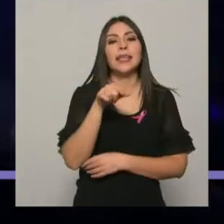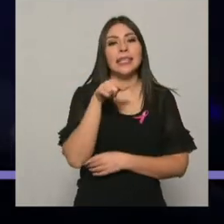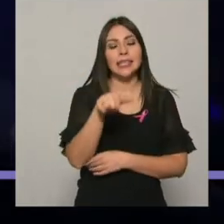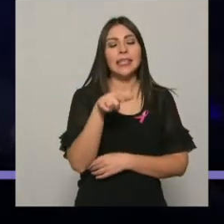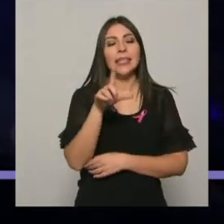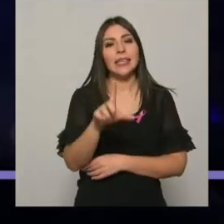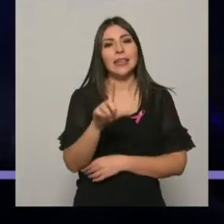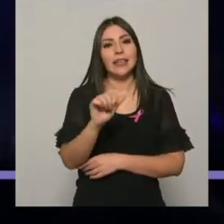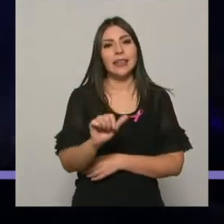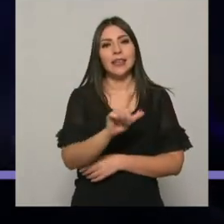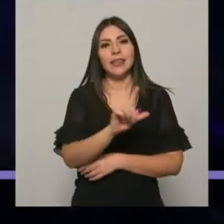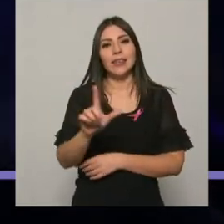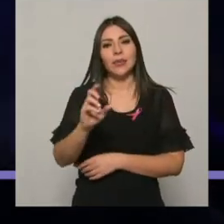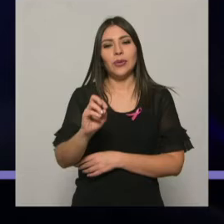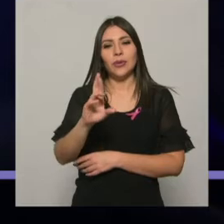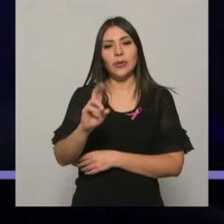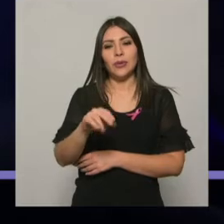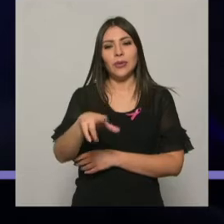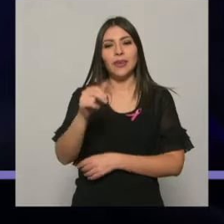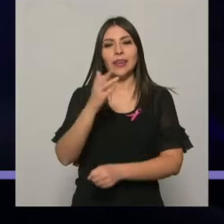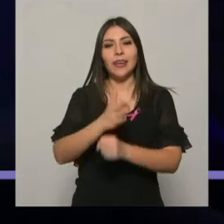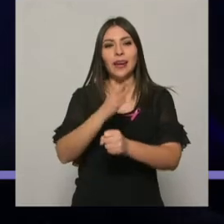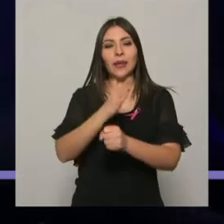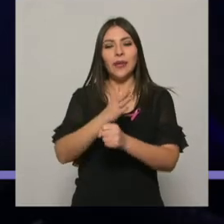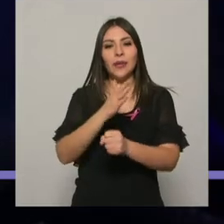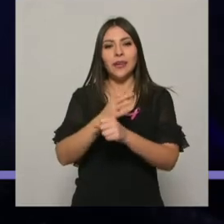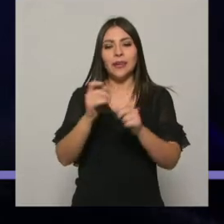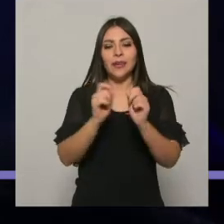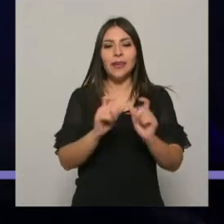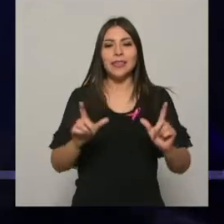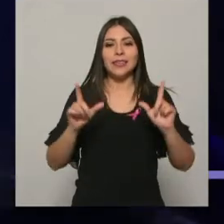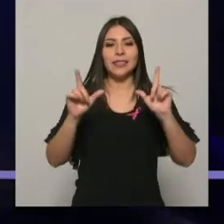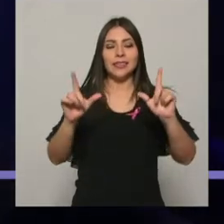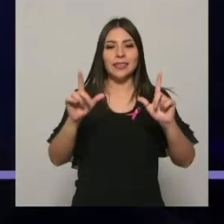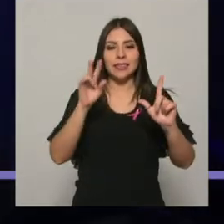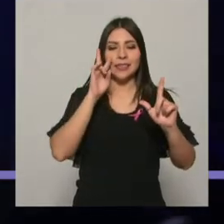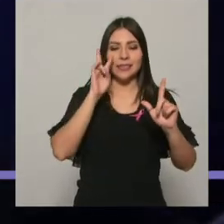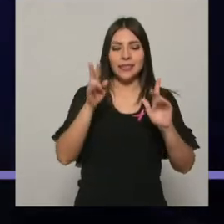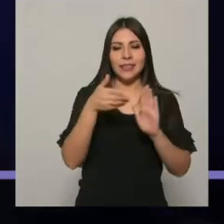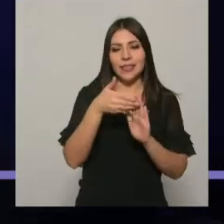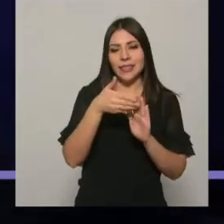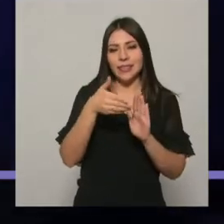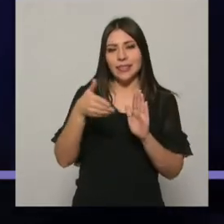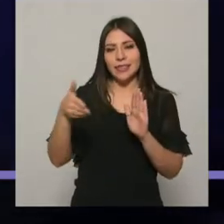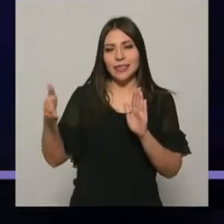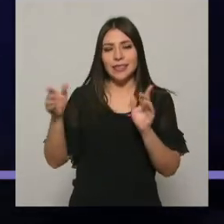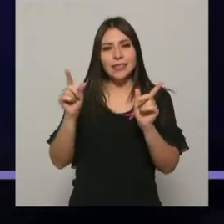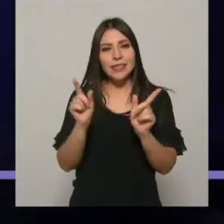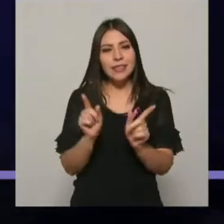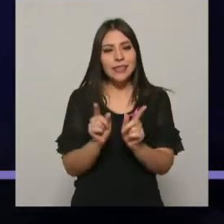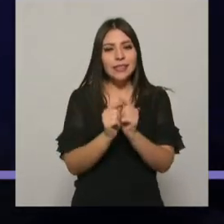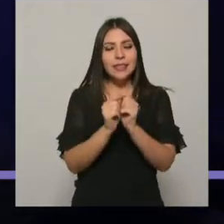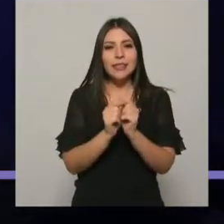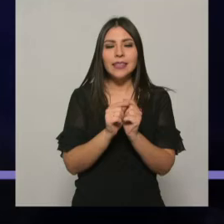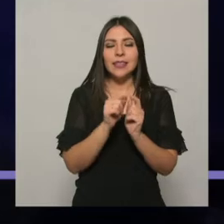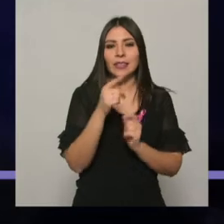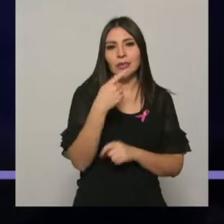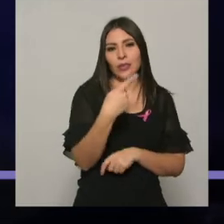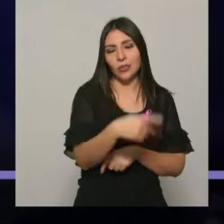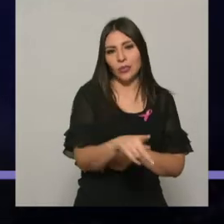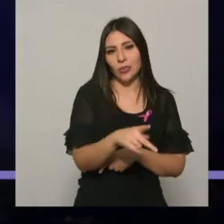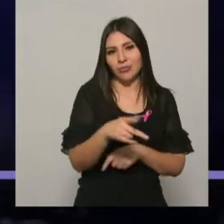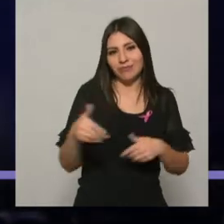Estamos viendo en la pantalla justamente algunos instantes, algunos fragmentos de esta obra. ¿Nos